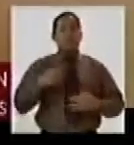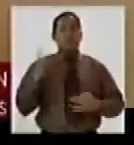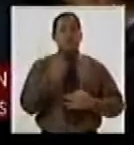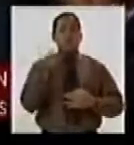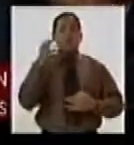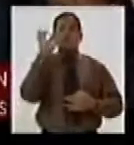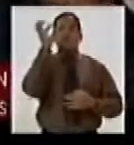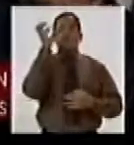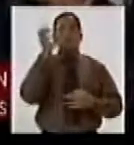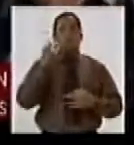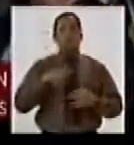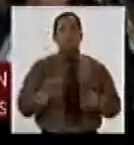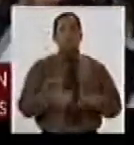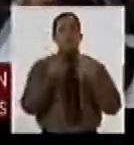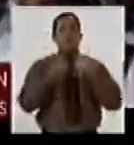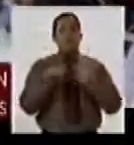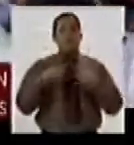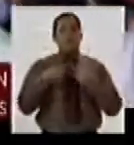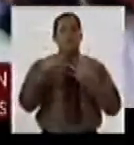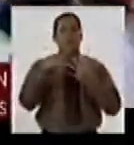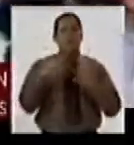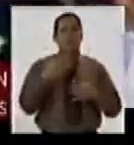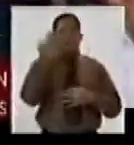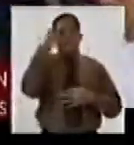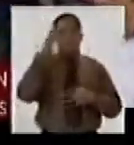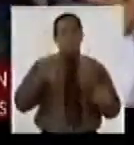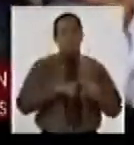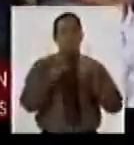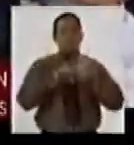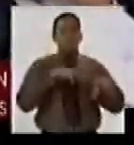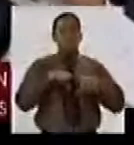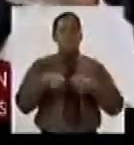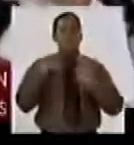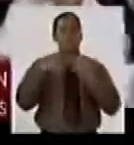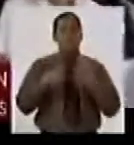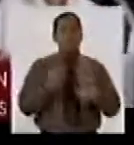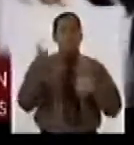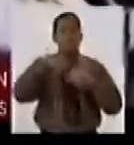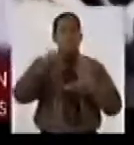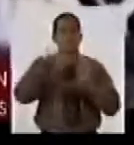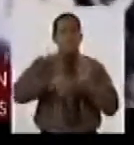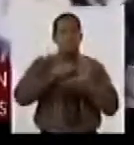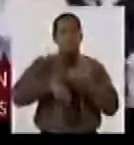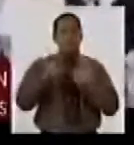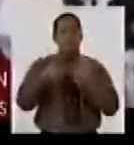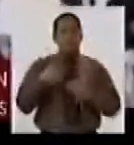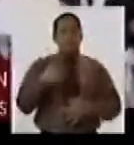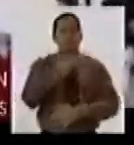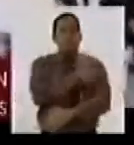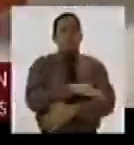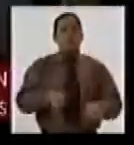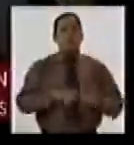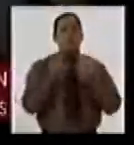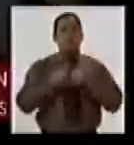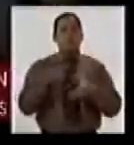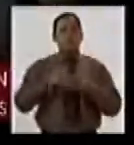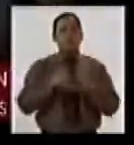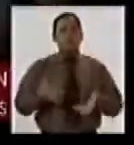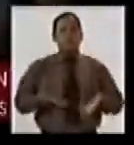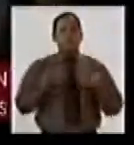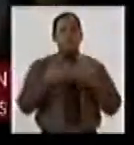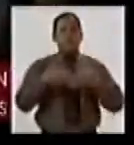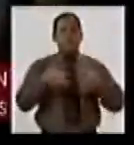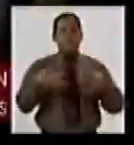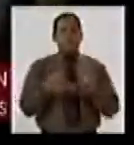de Electrificación. En los próximos días se realizarán las inscripciones de los beneficiarios, quienes recibirán un